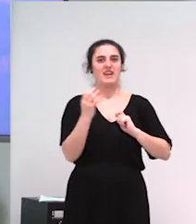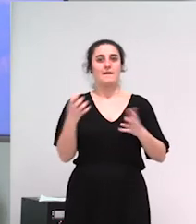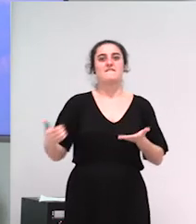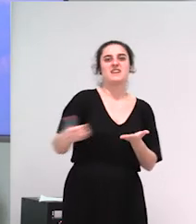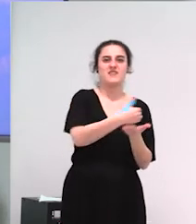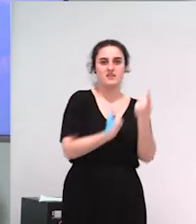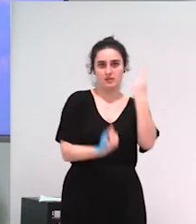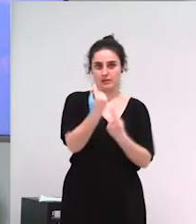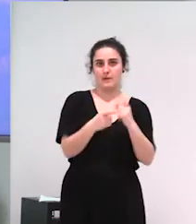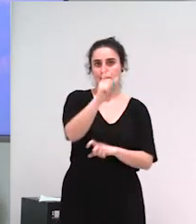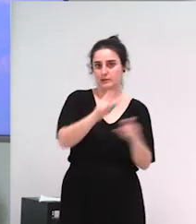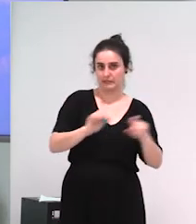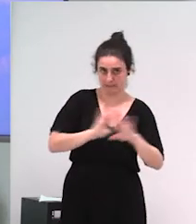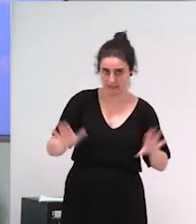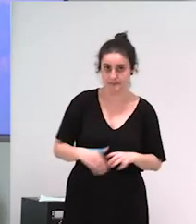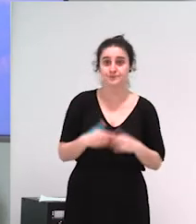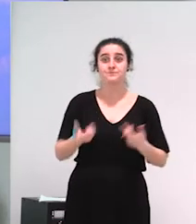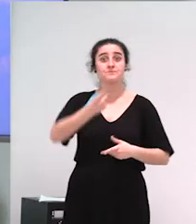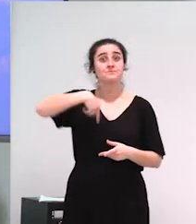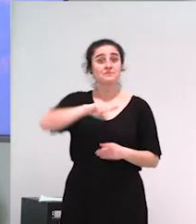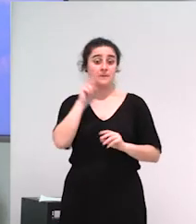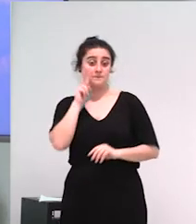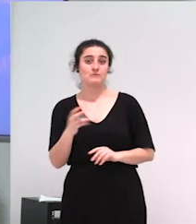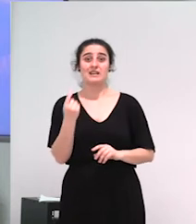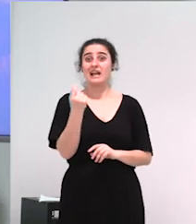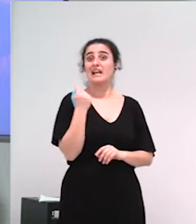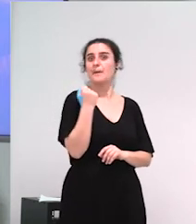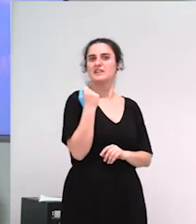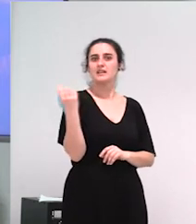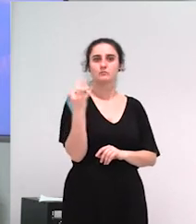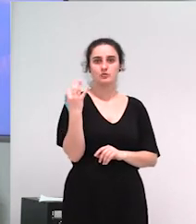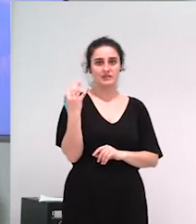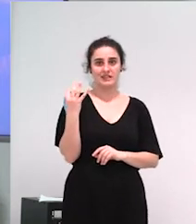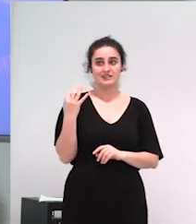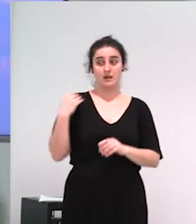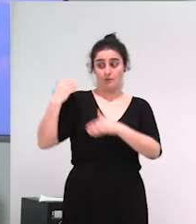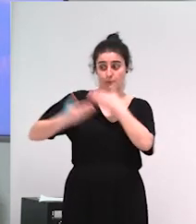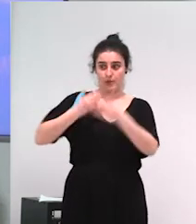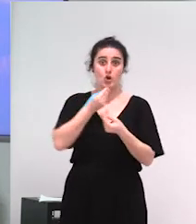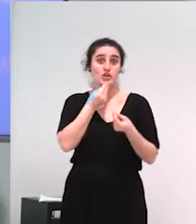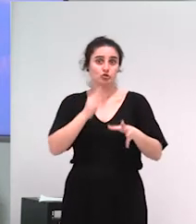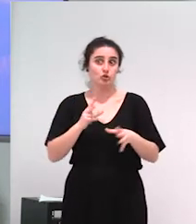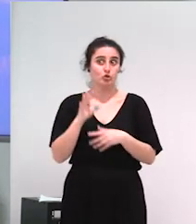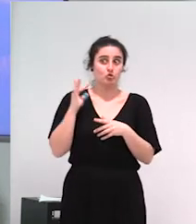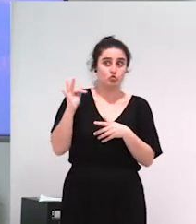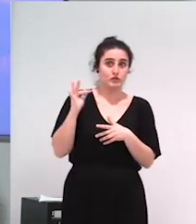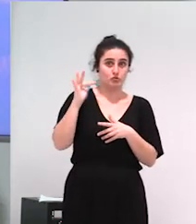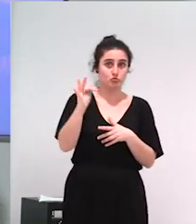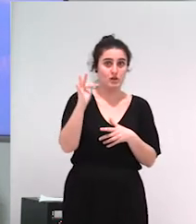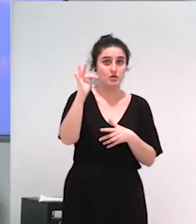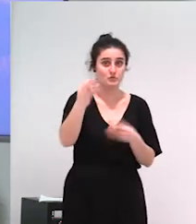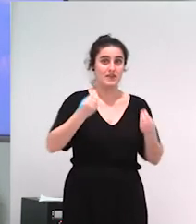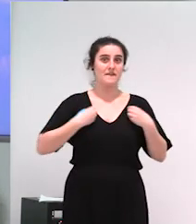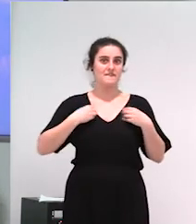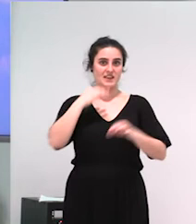este sentido, observamos que el capitalismo es la suma de procesos históricos sobre los ciclos de producción social de la